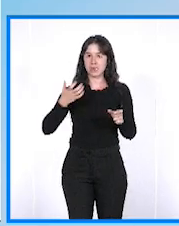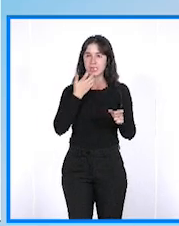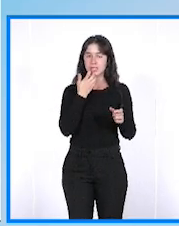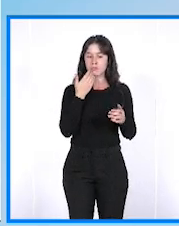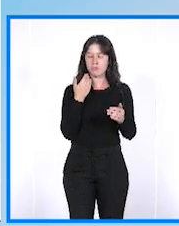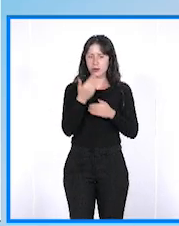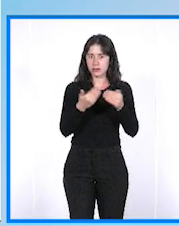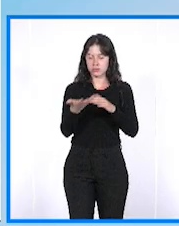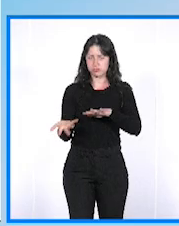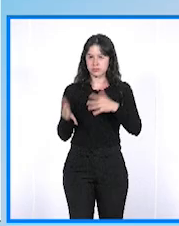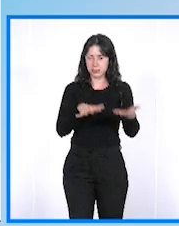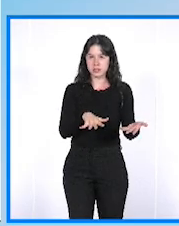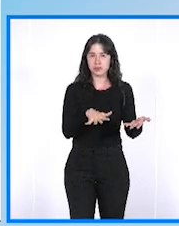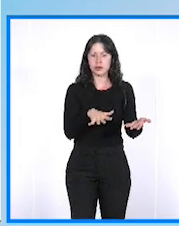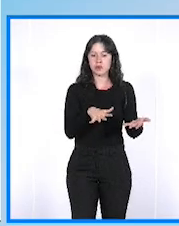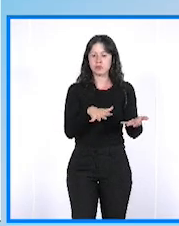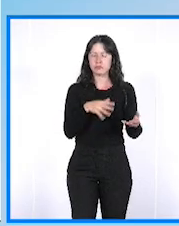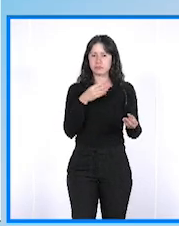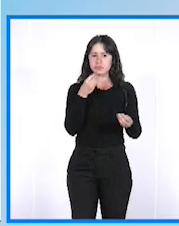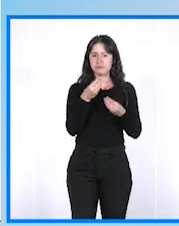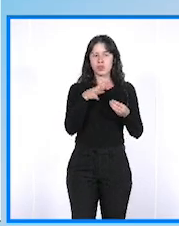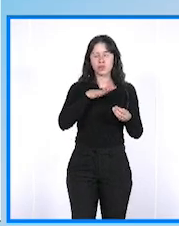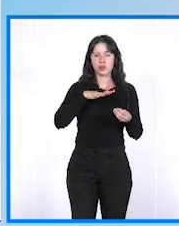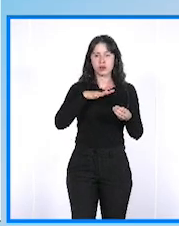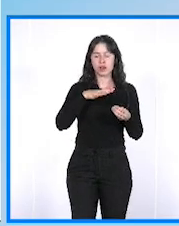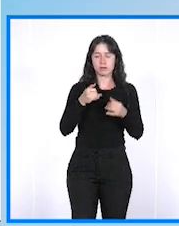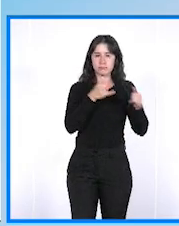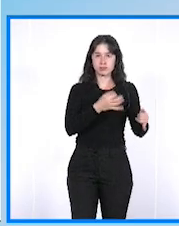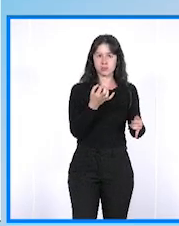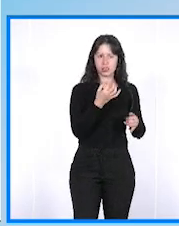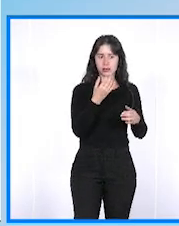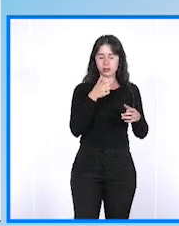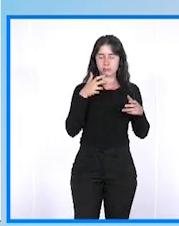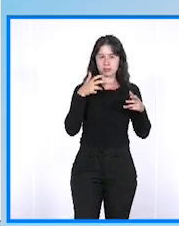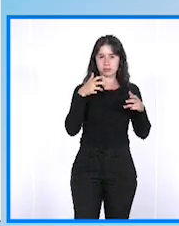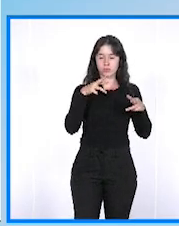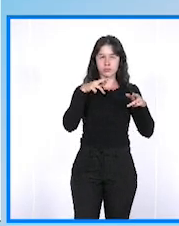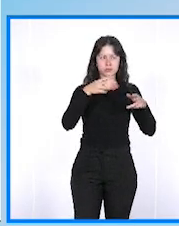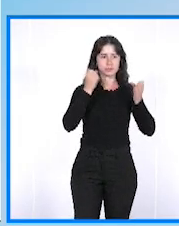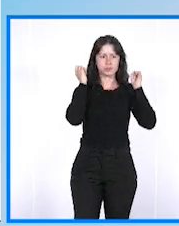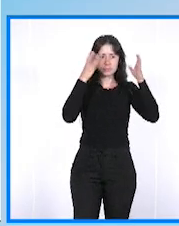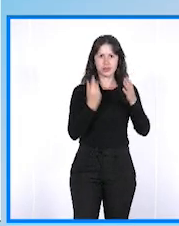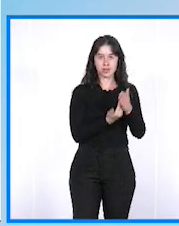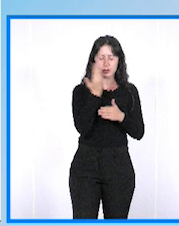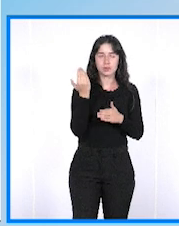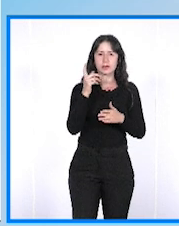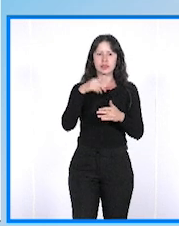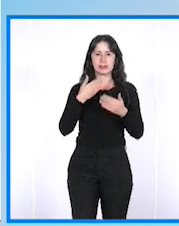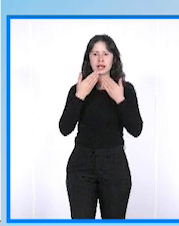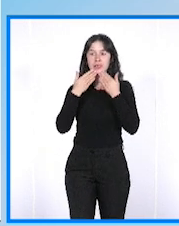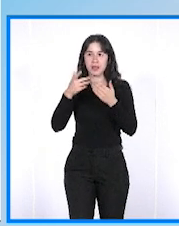de tránsito han permanecido en centros diurnos en centros de día y ocupacionales realizando una serie de actividades pues gracias al trabajo de